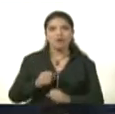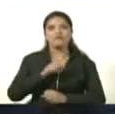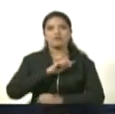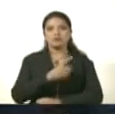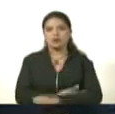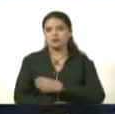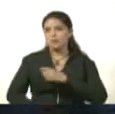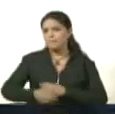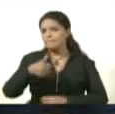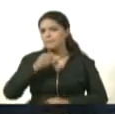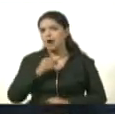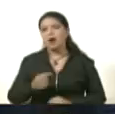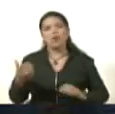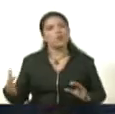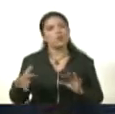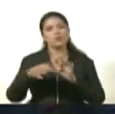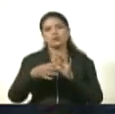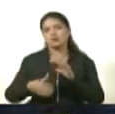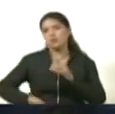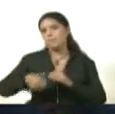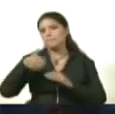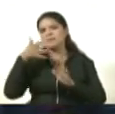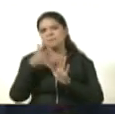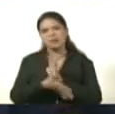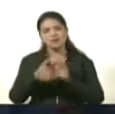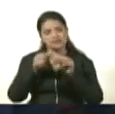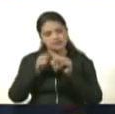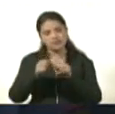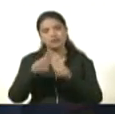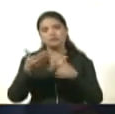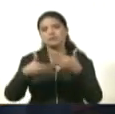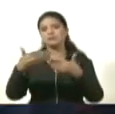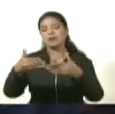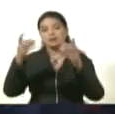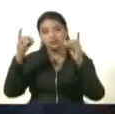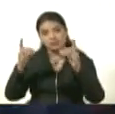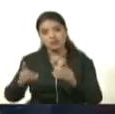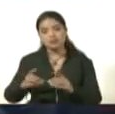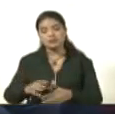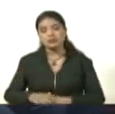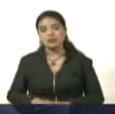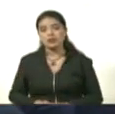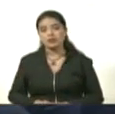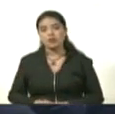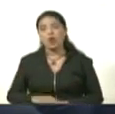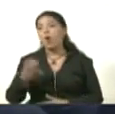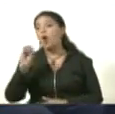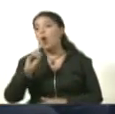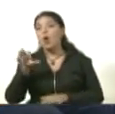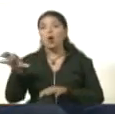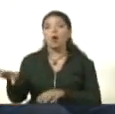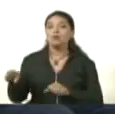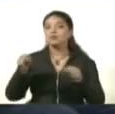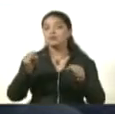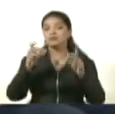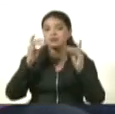más, unirnos más para seguir decidiendo o tomar las decisiones